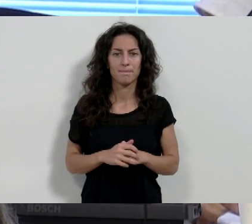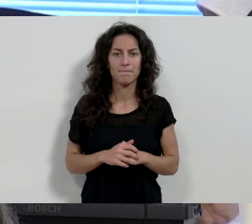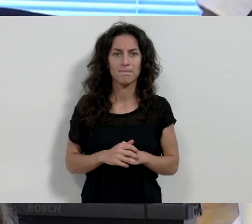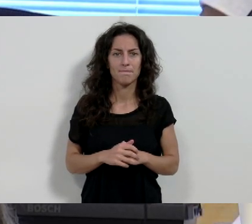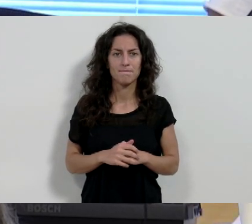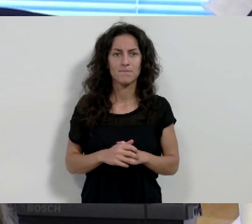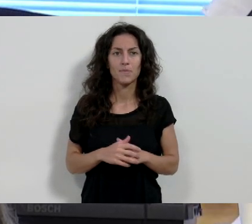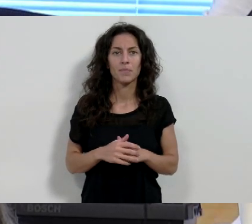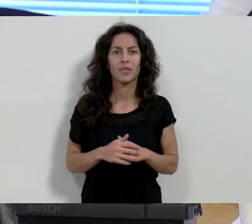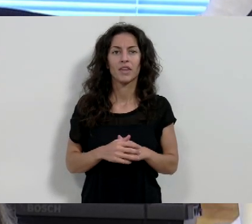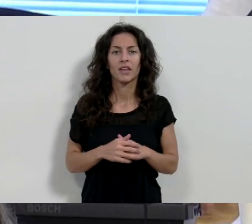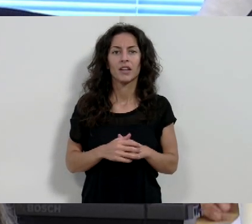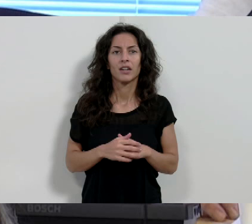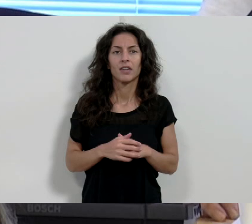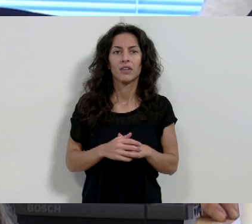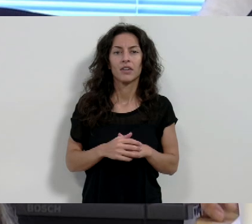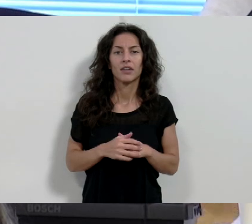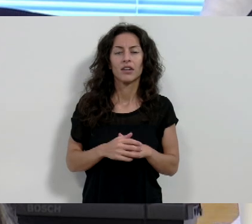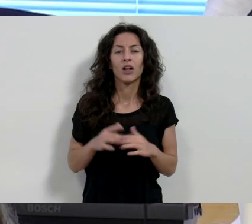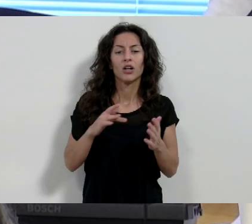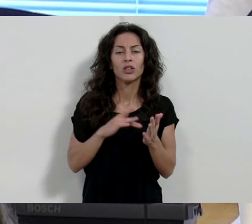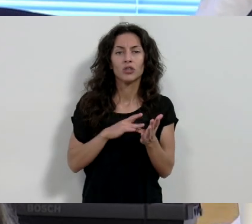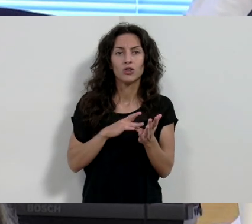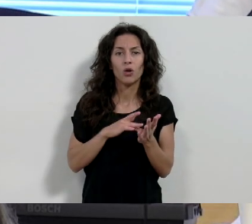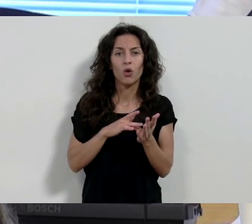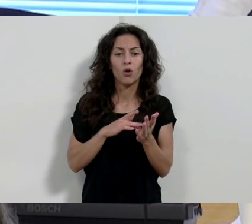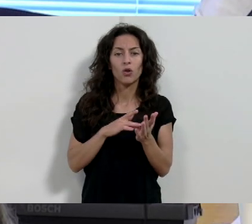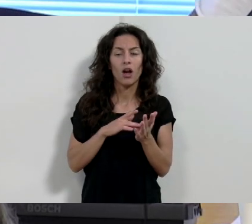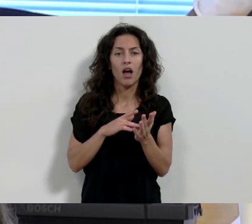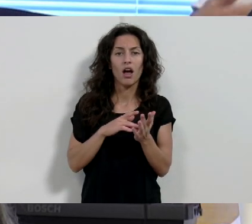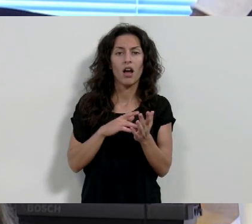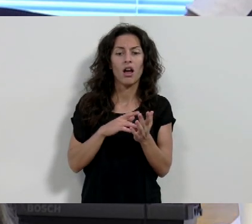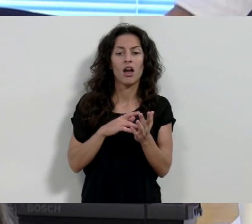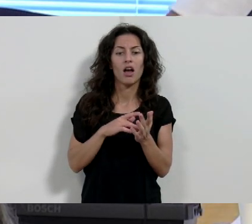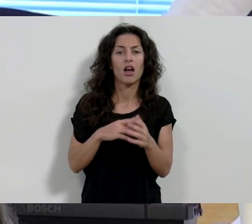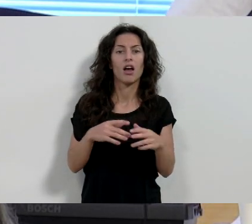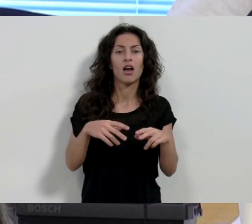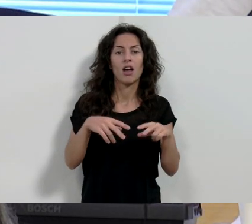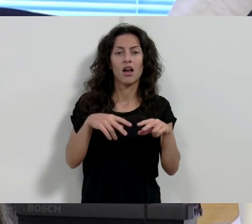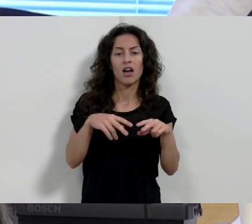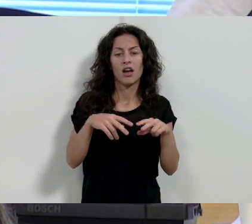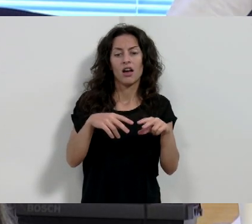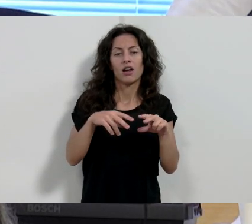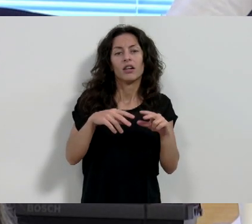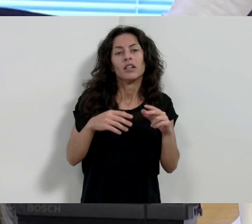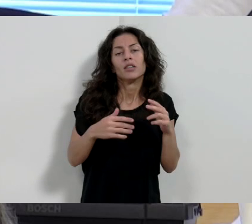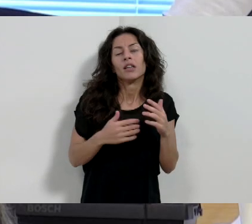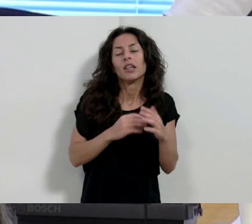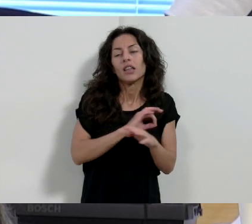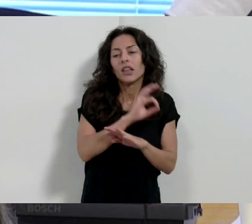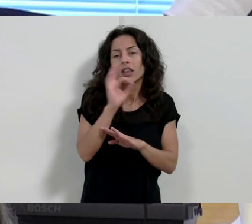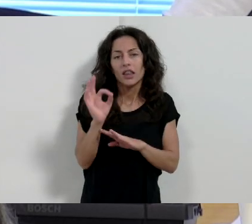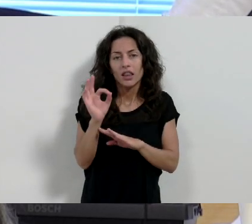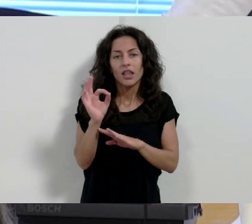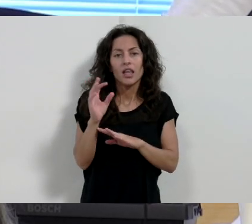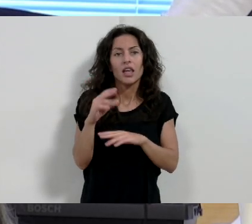y acaba la jornada del día, se cierran los bares y sale el equipo de limpieza baldeando. ¿Habrá vecinos que les